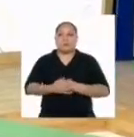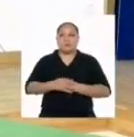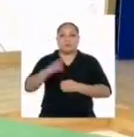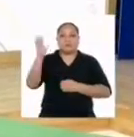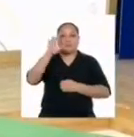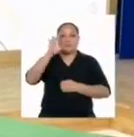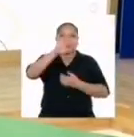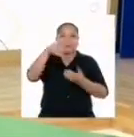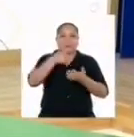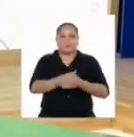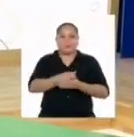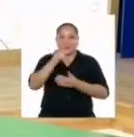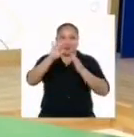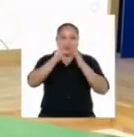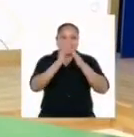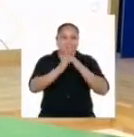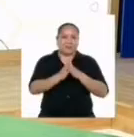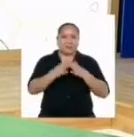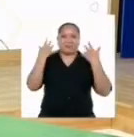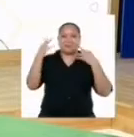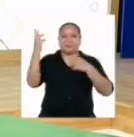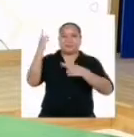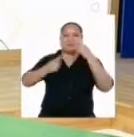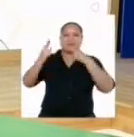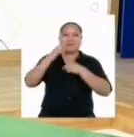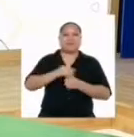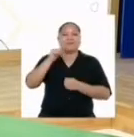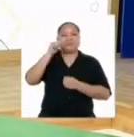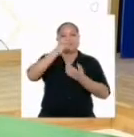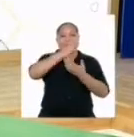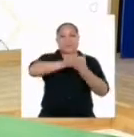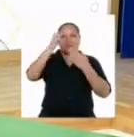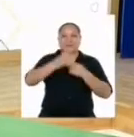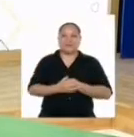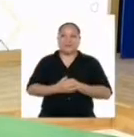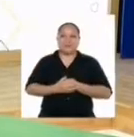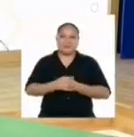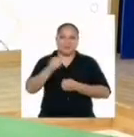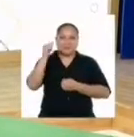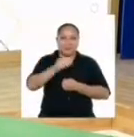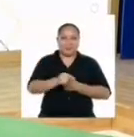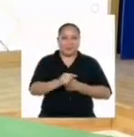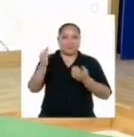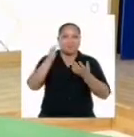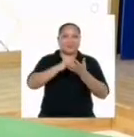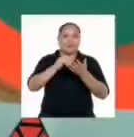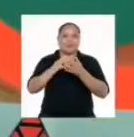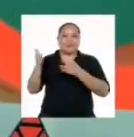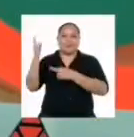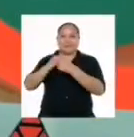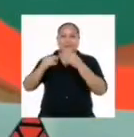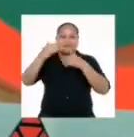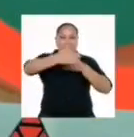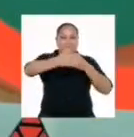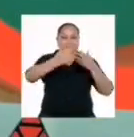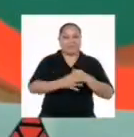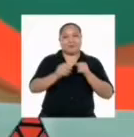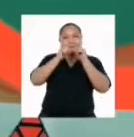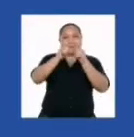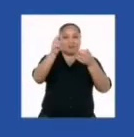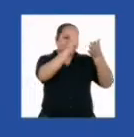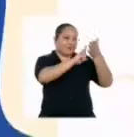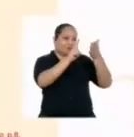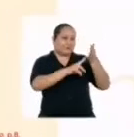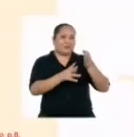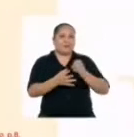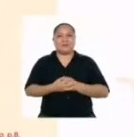Hola a todas y todos en casa. Ya estamos de regreso con el programa. Y aquí estoy de vuelta en el set. Sigamos